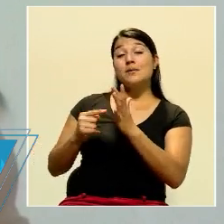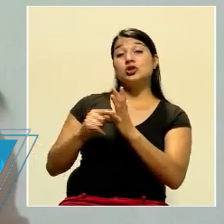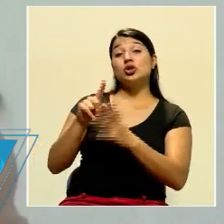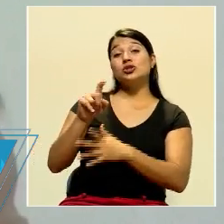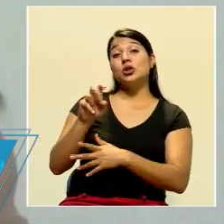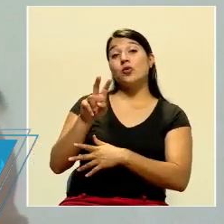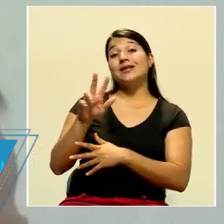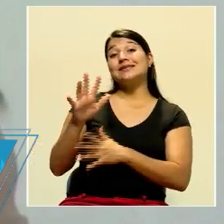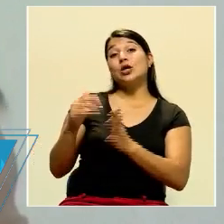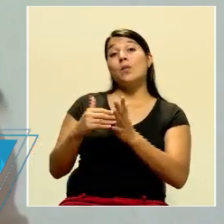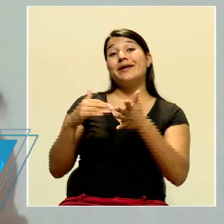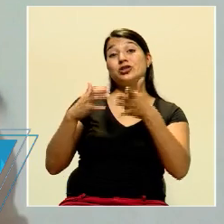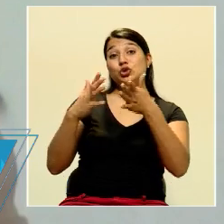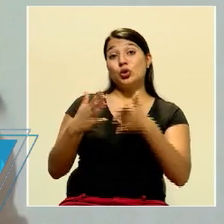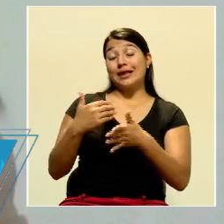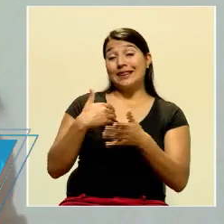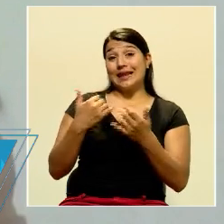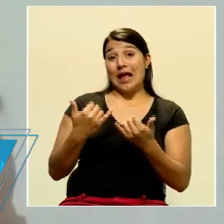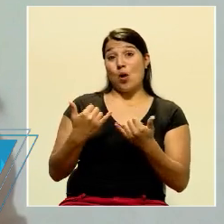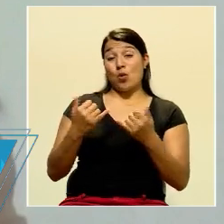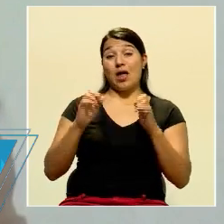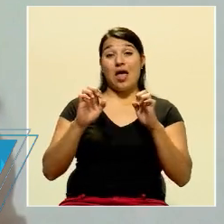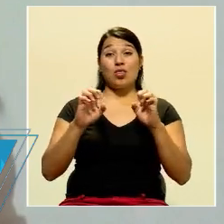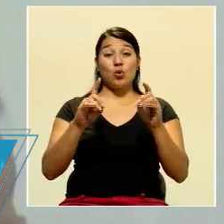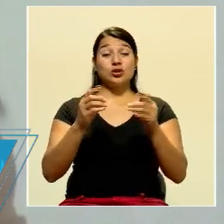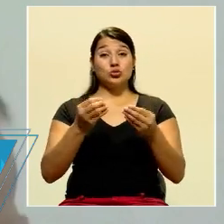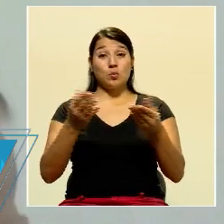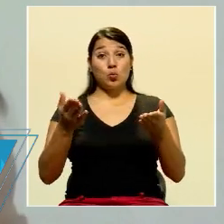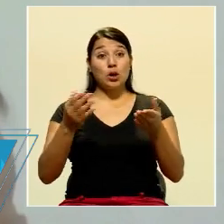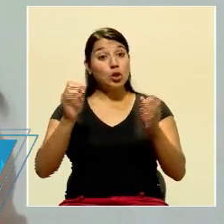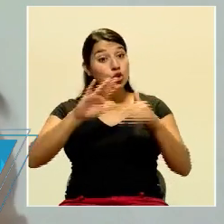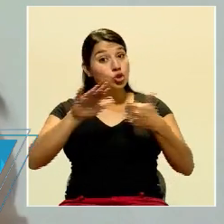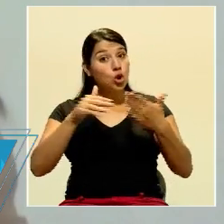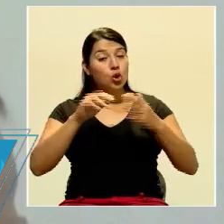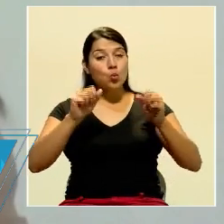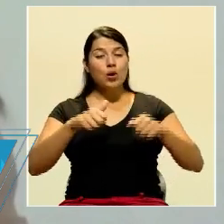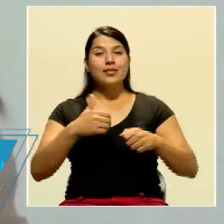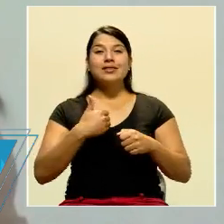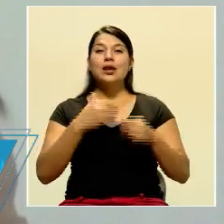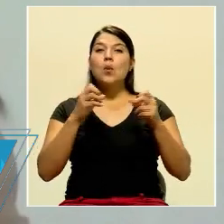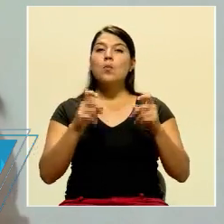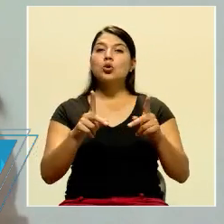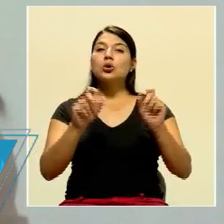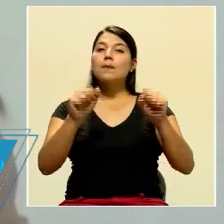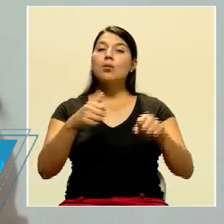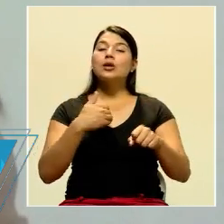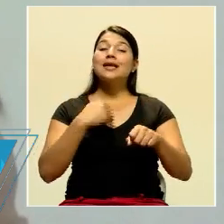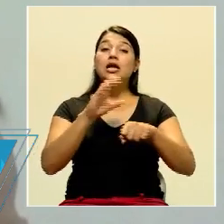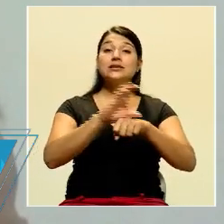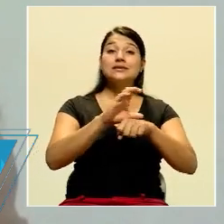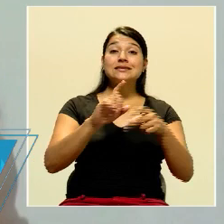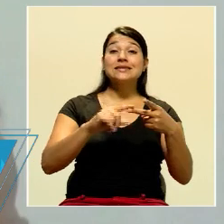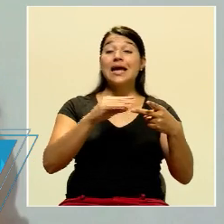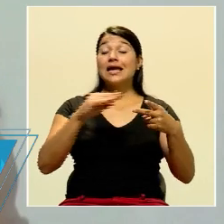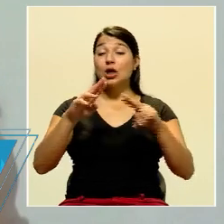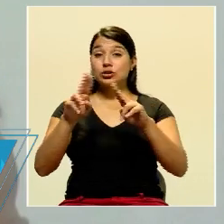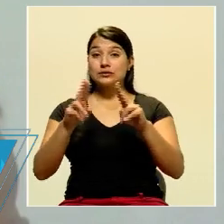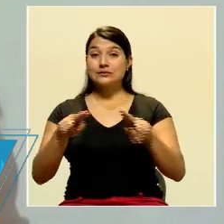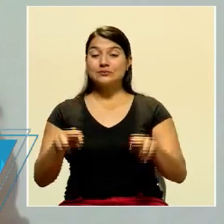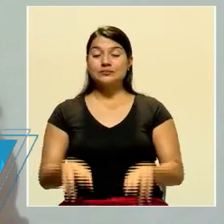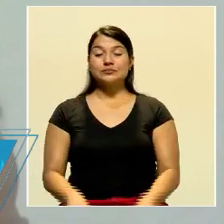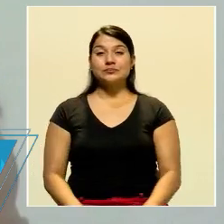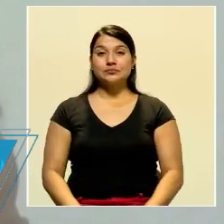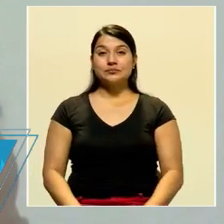1.125.000 estudiantes que tienen la educación pública tengan la posibilidad de contar con un dispositivo y con la conectividad.